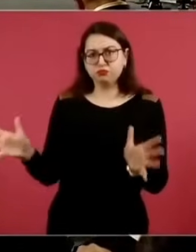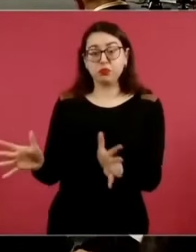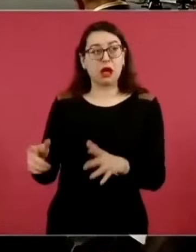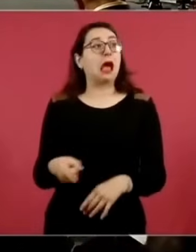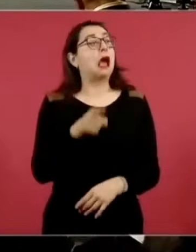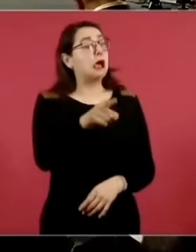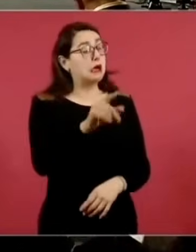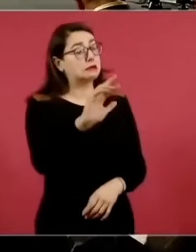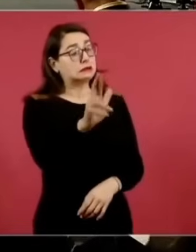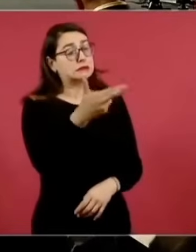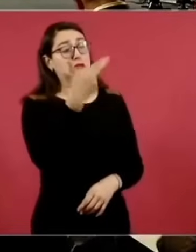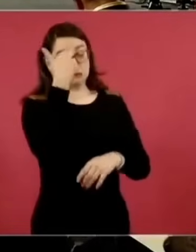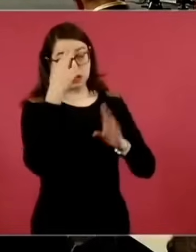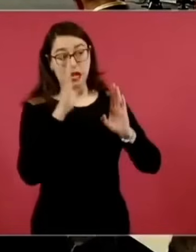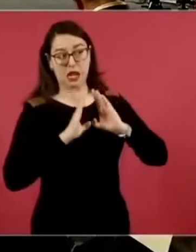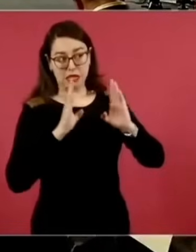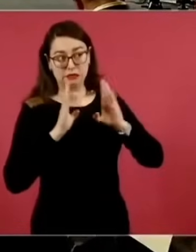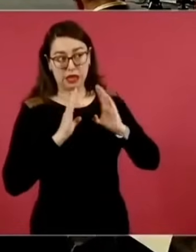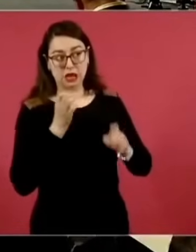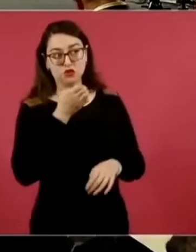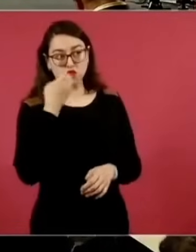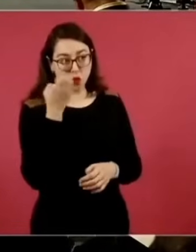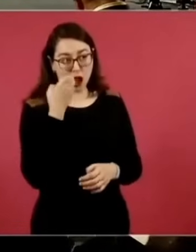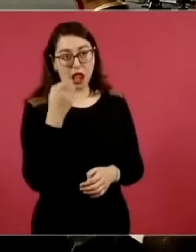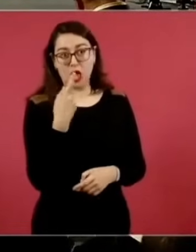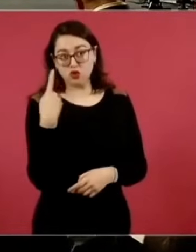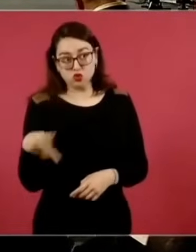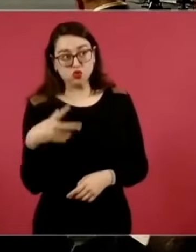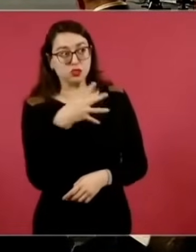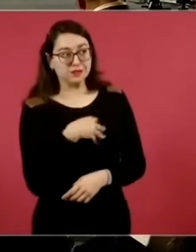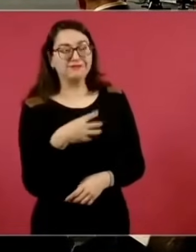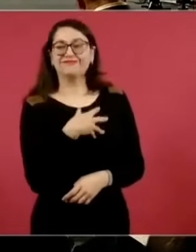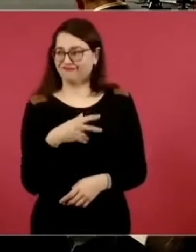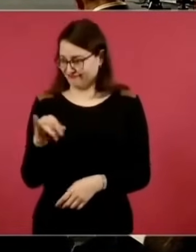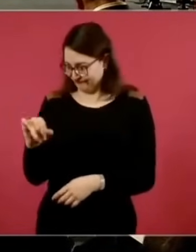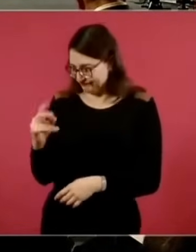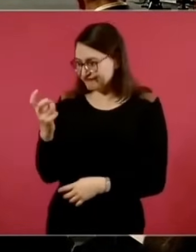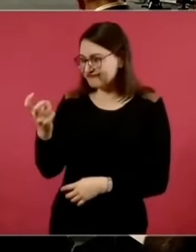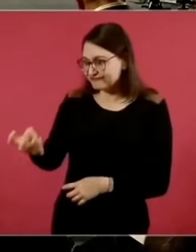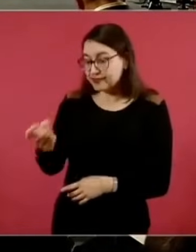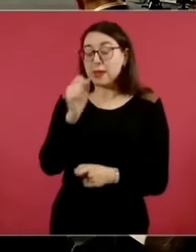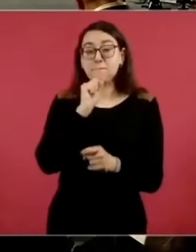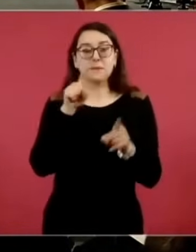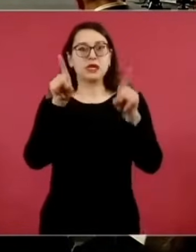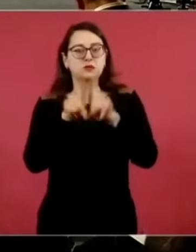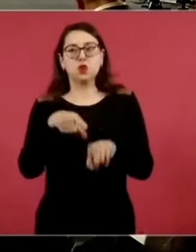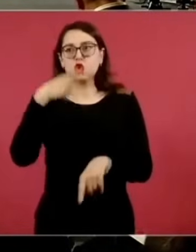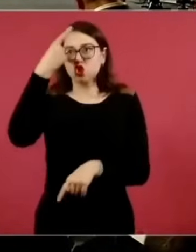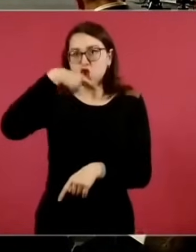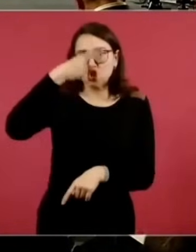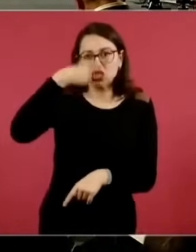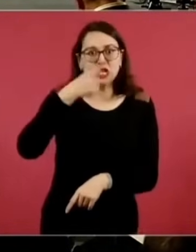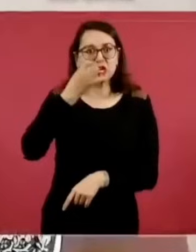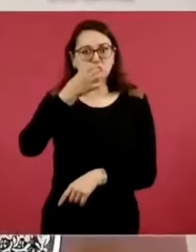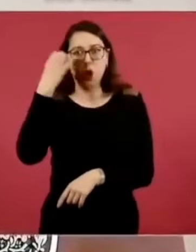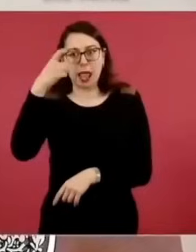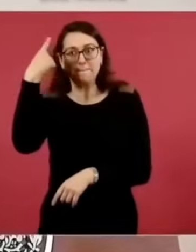Sí. Escuelas, hijos del ejército. Las escuelas nocturnas. Impulsa mucho la educación